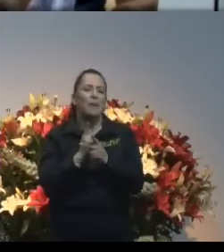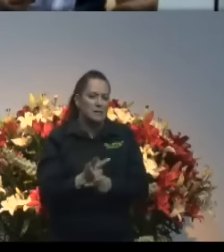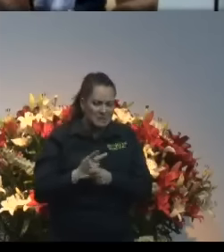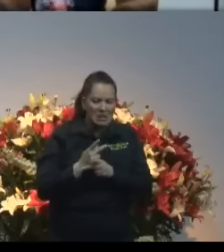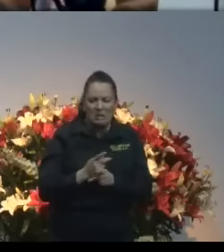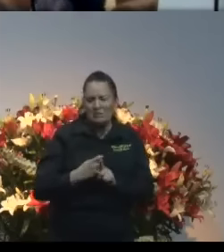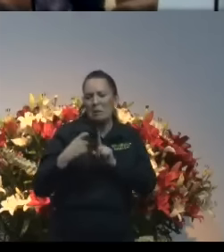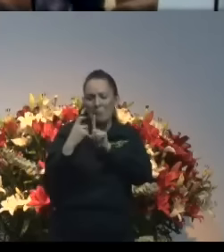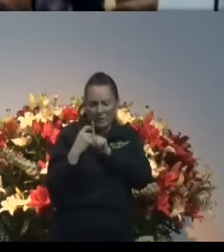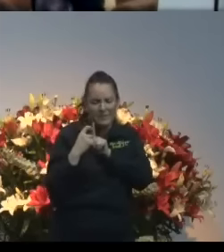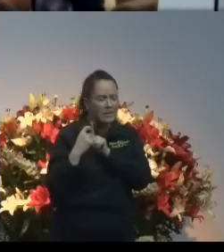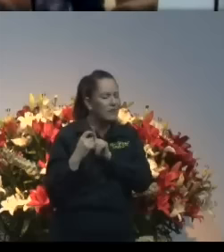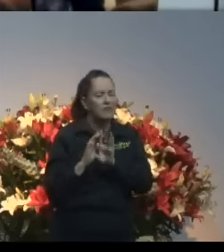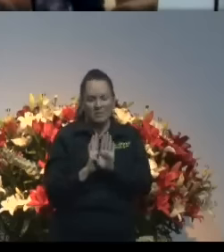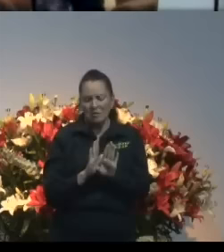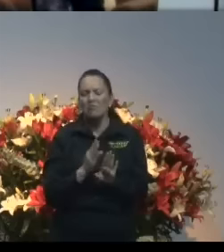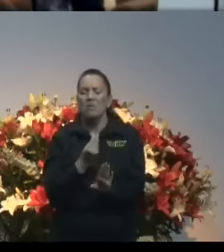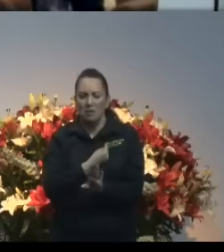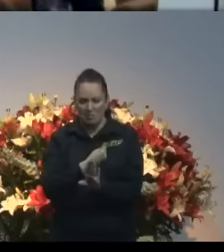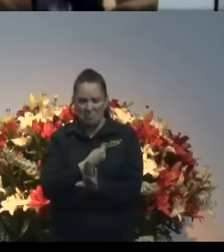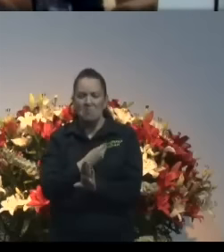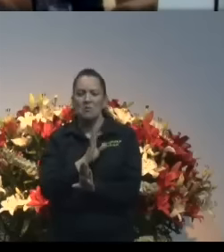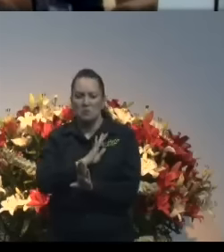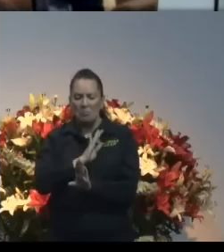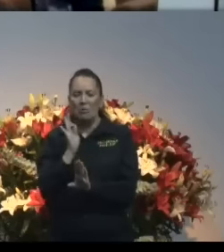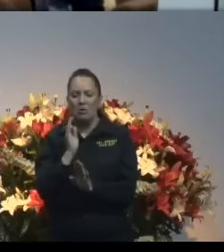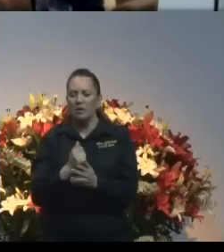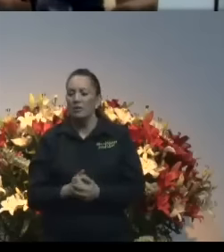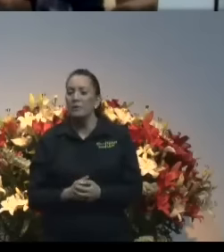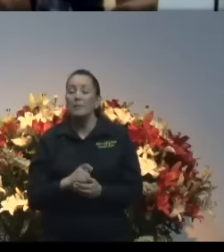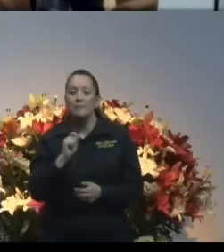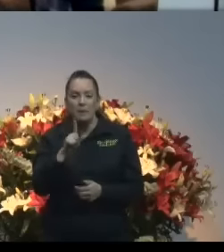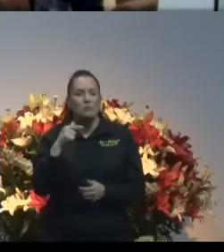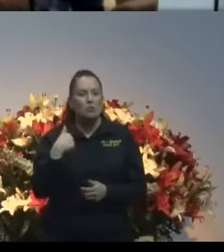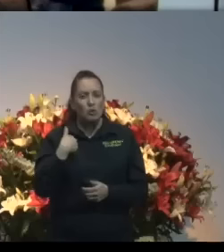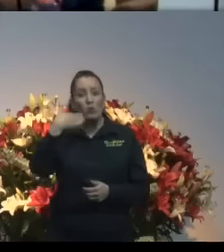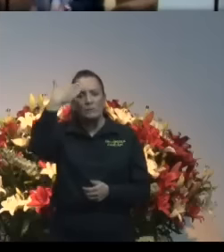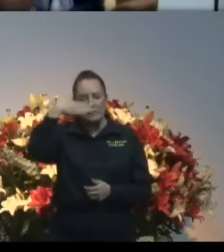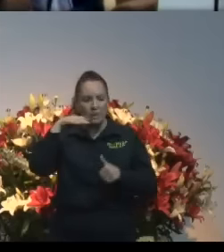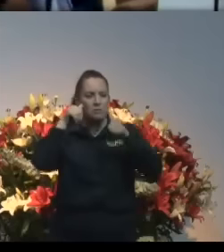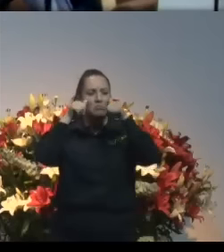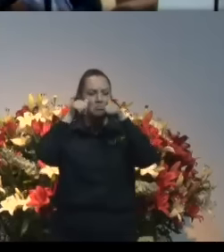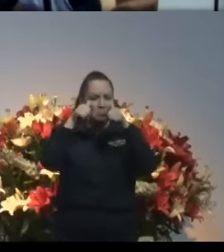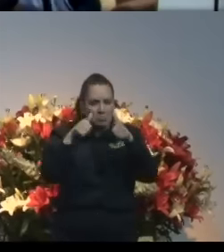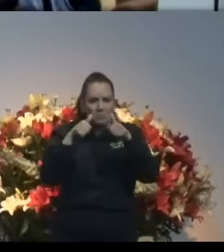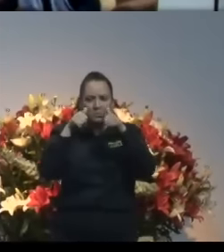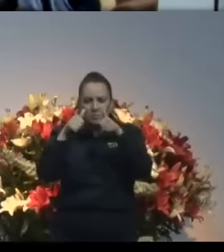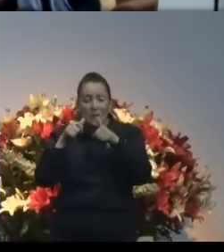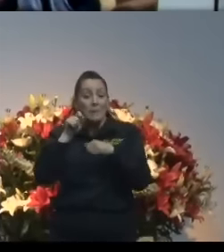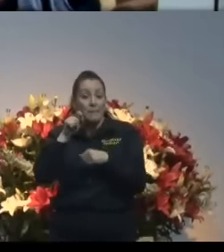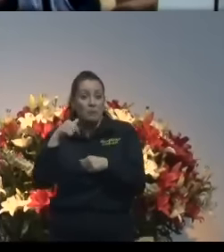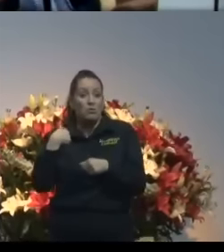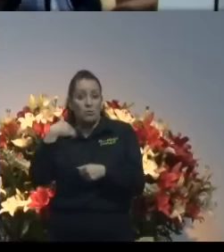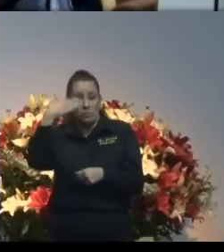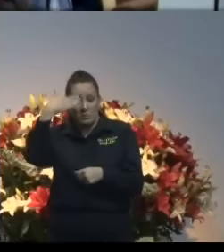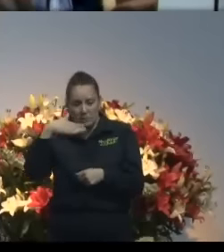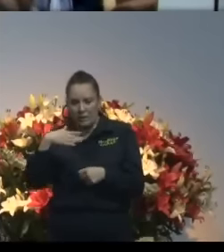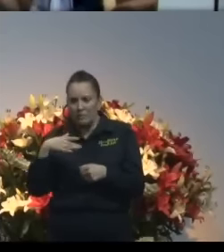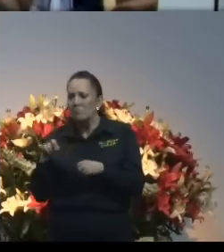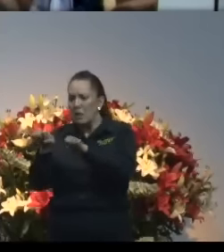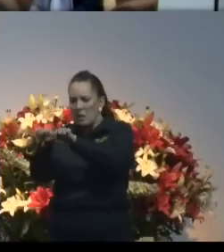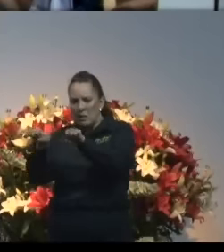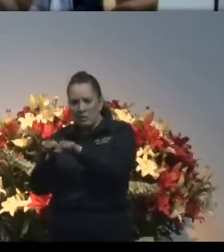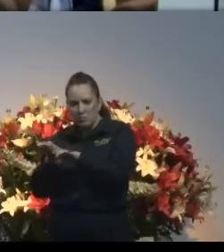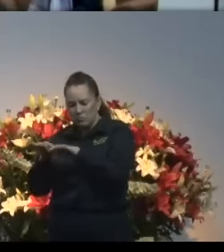crítica. Soy una mujer que sabe escuchar, que sabe hacer equipos. Yo quiero